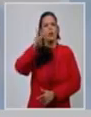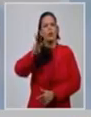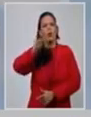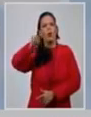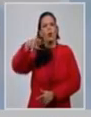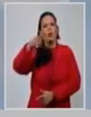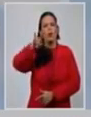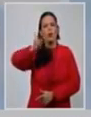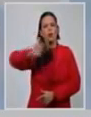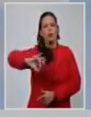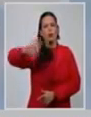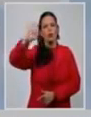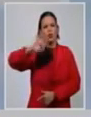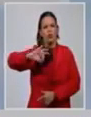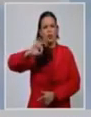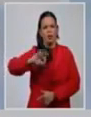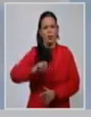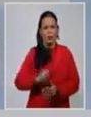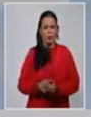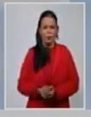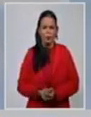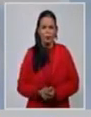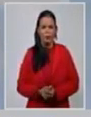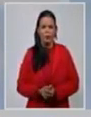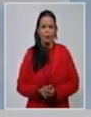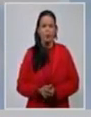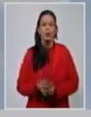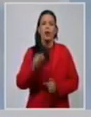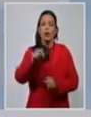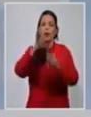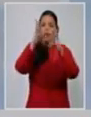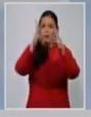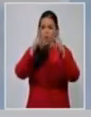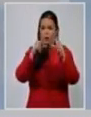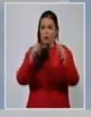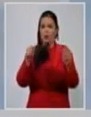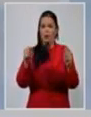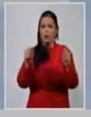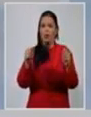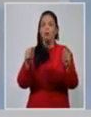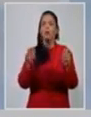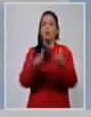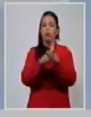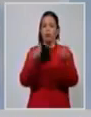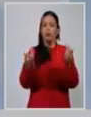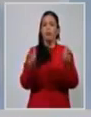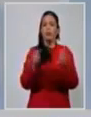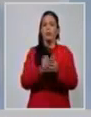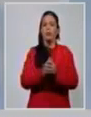22,9% de los casos, una cifra elevada. De estos